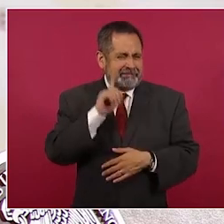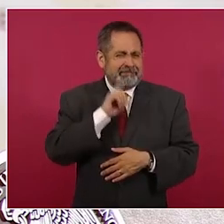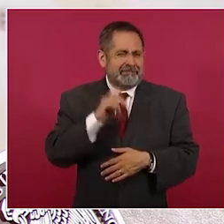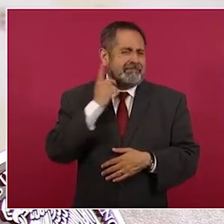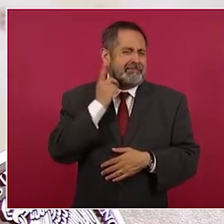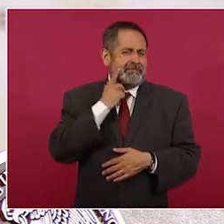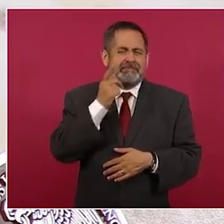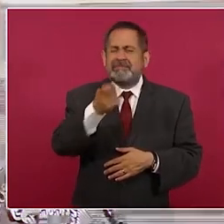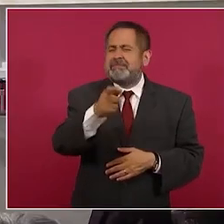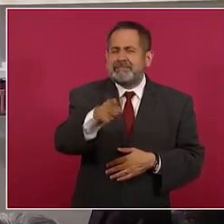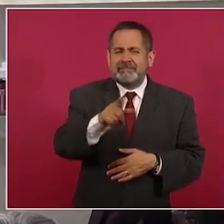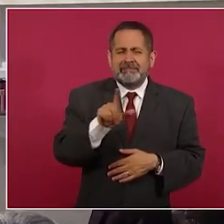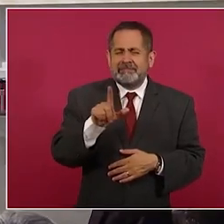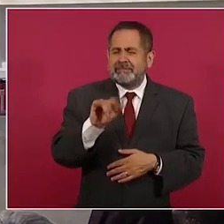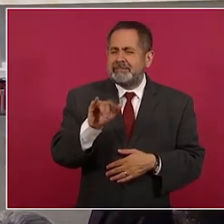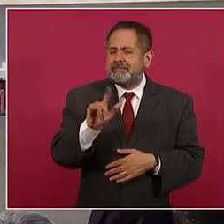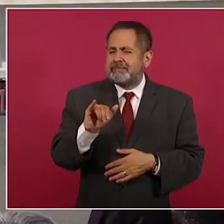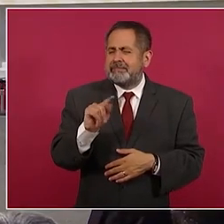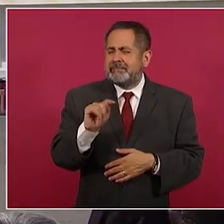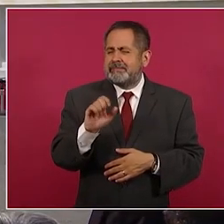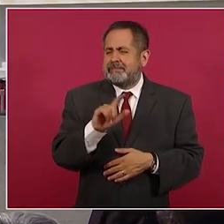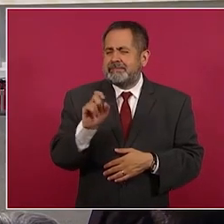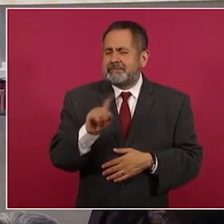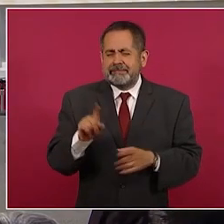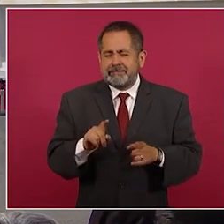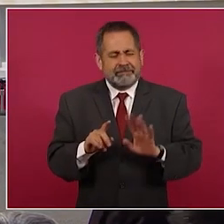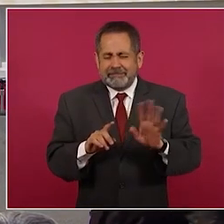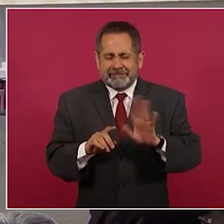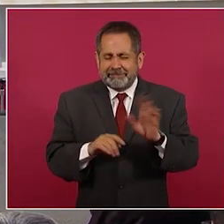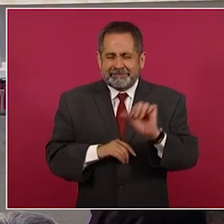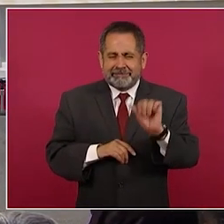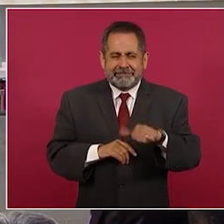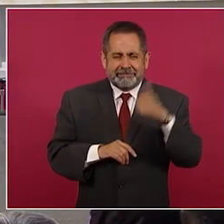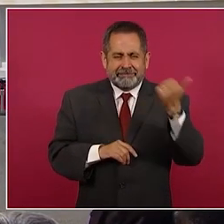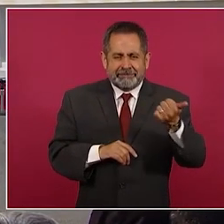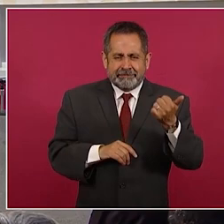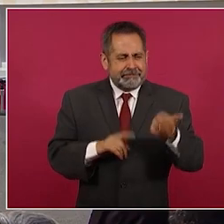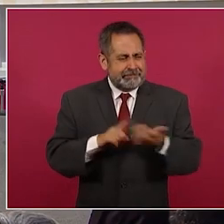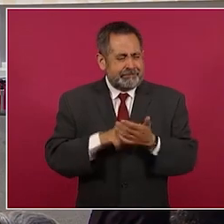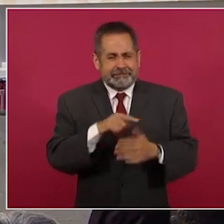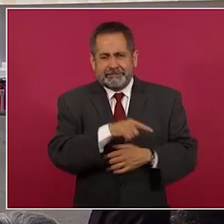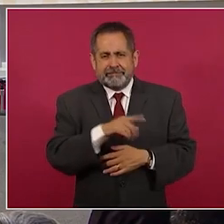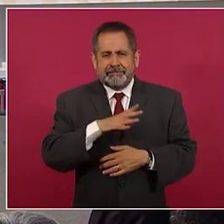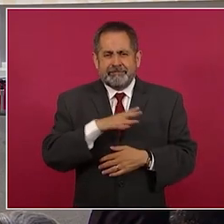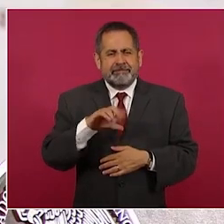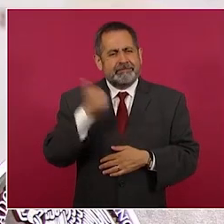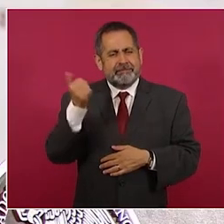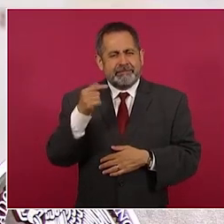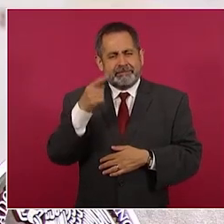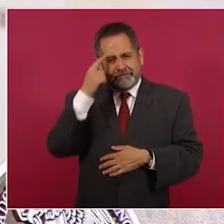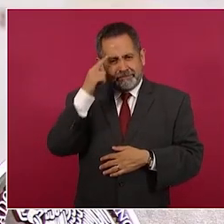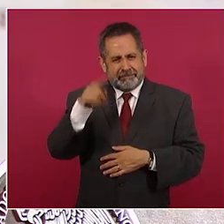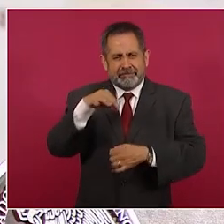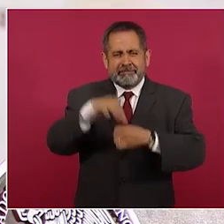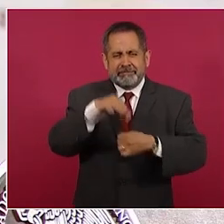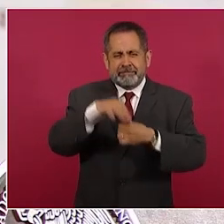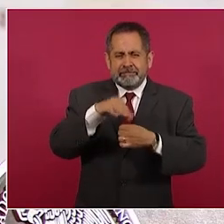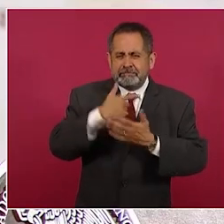Ah, ese es de Lili Téllez. Pero aparte de la de Lili Téllez, hay otro, de la